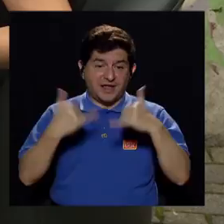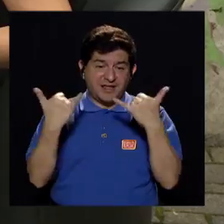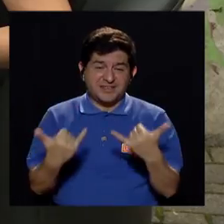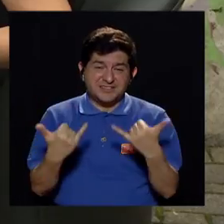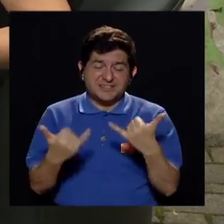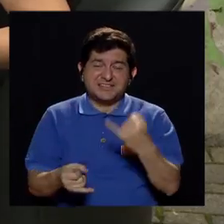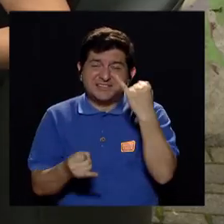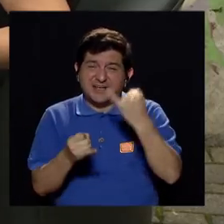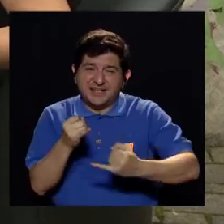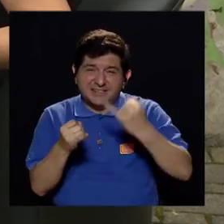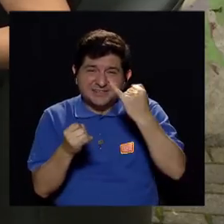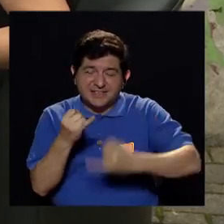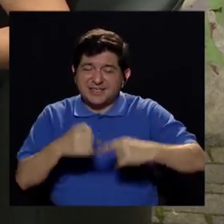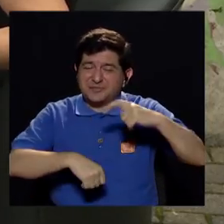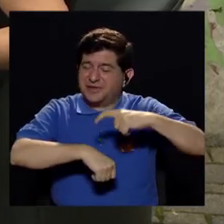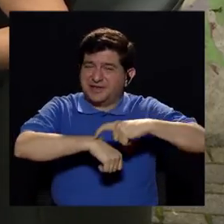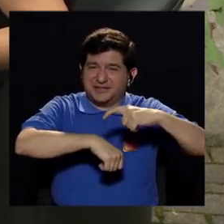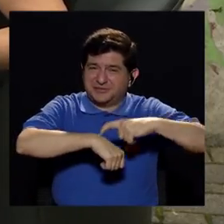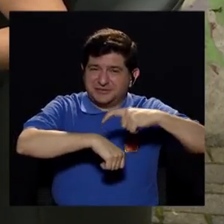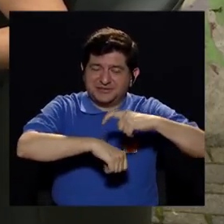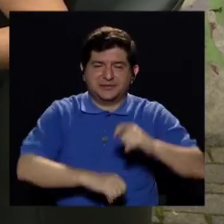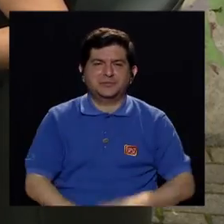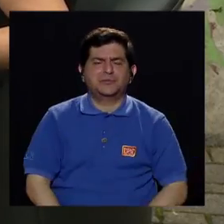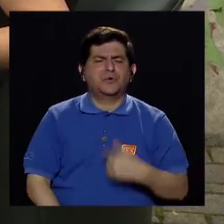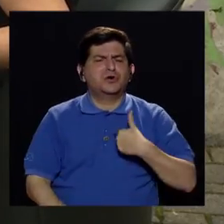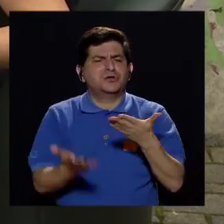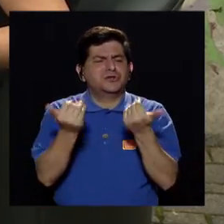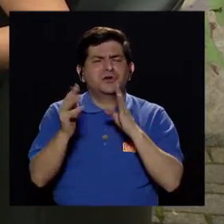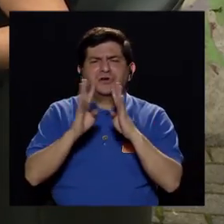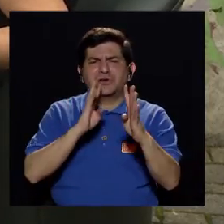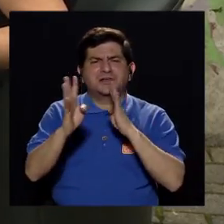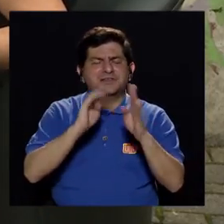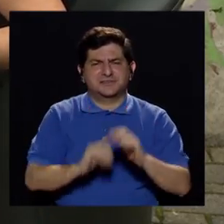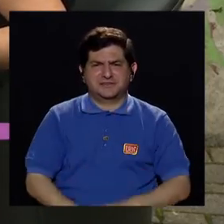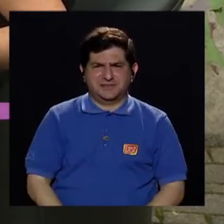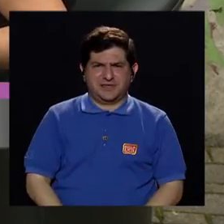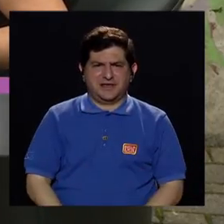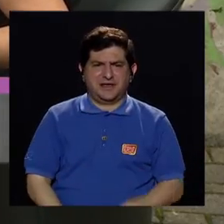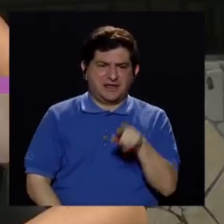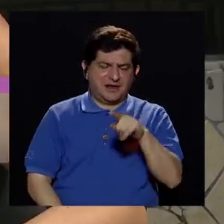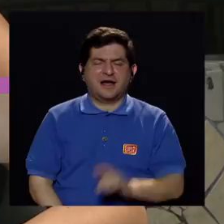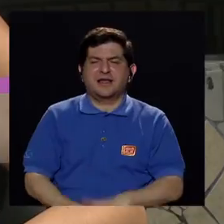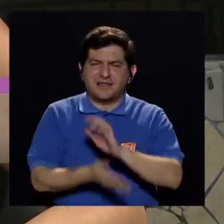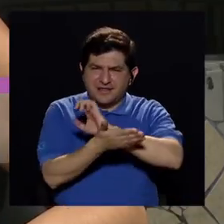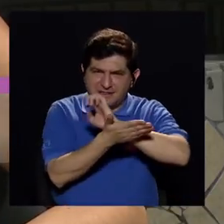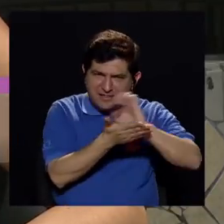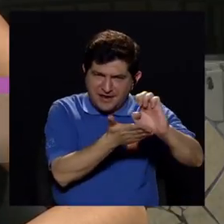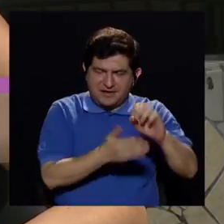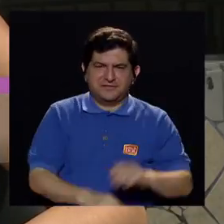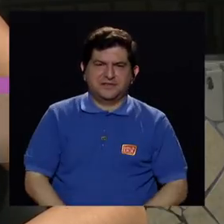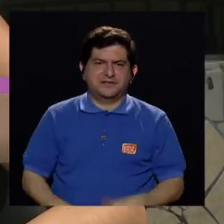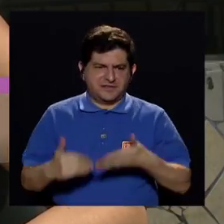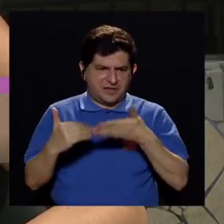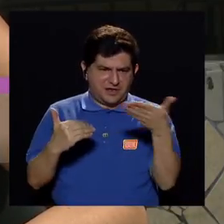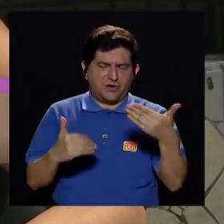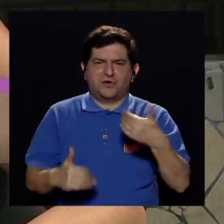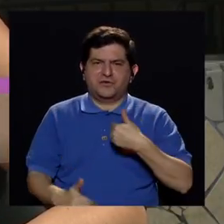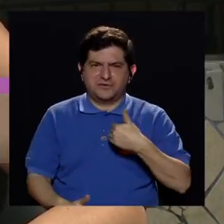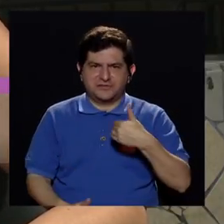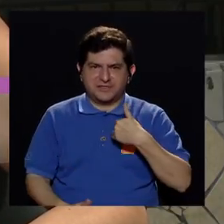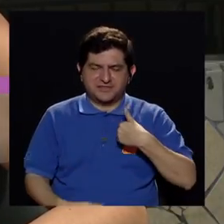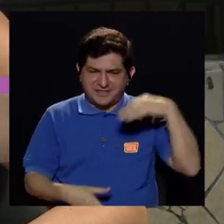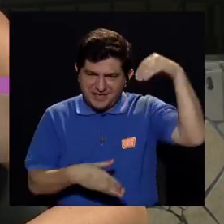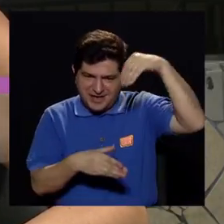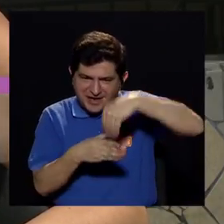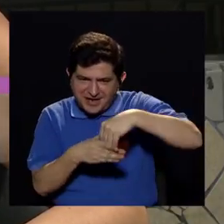se nos están agotando los minutos, pero yo quisiera hablar acerca propiamente de la prevención. ¿Qué cosas tenemos que incluir